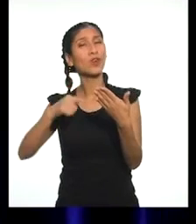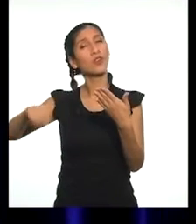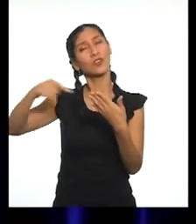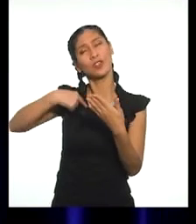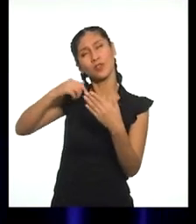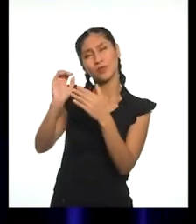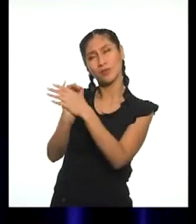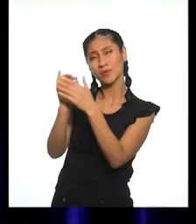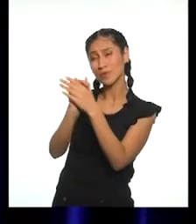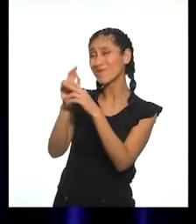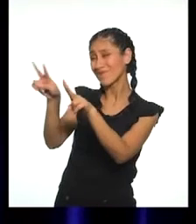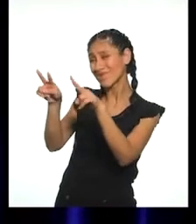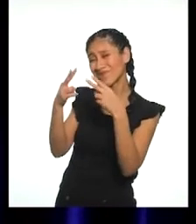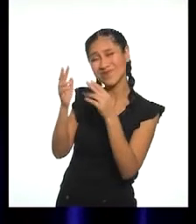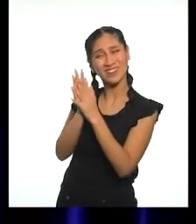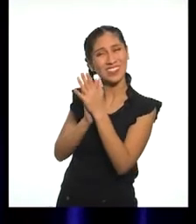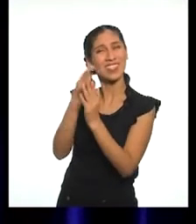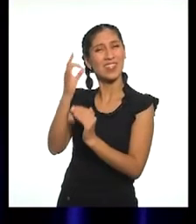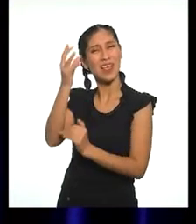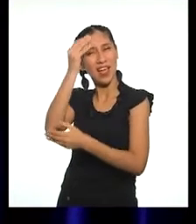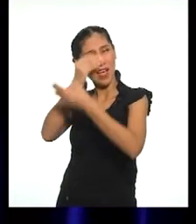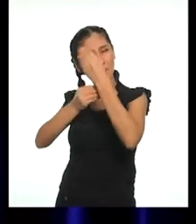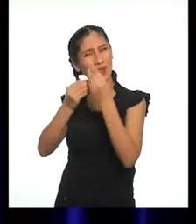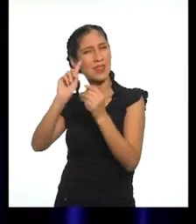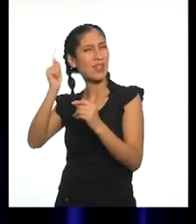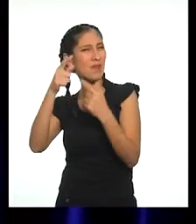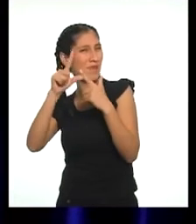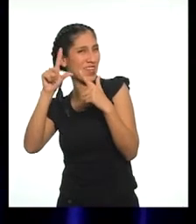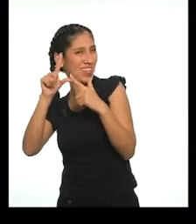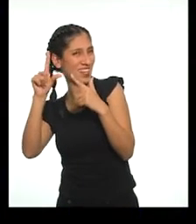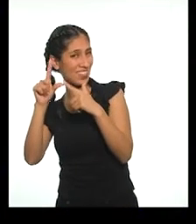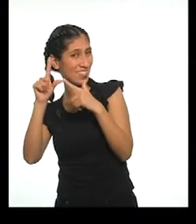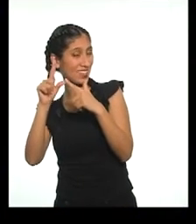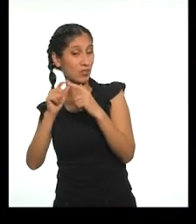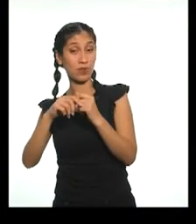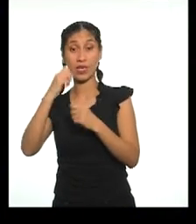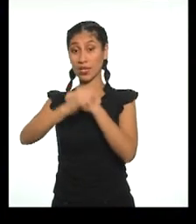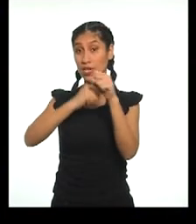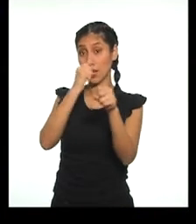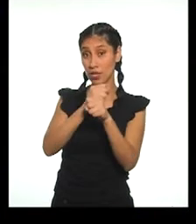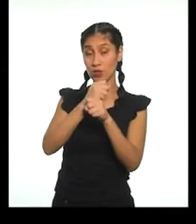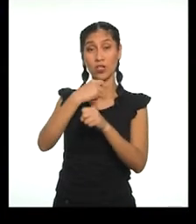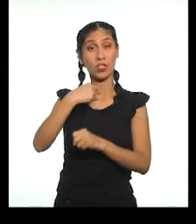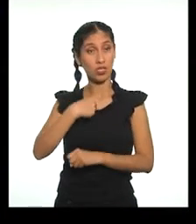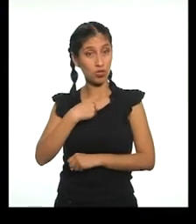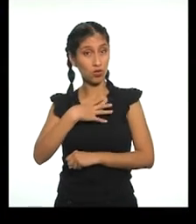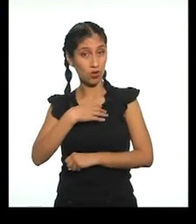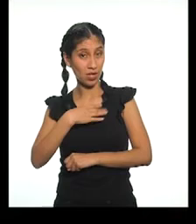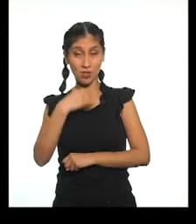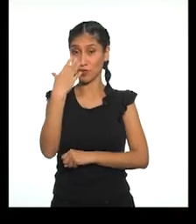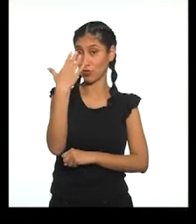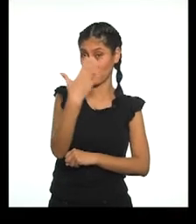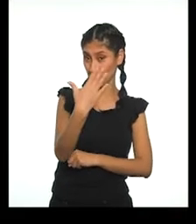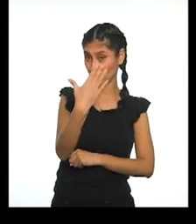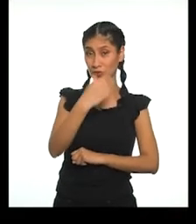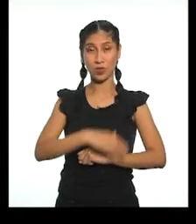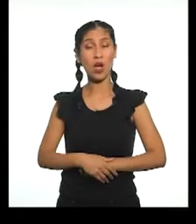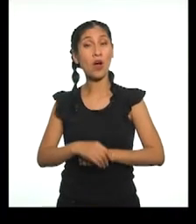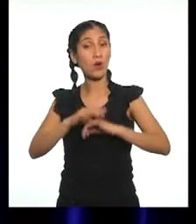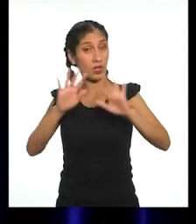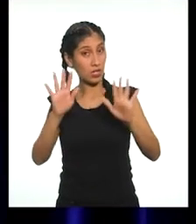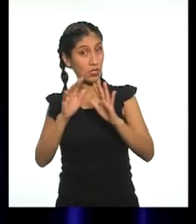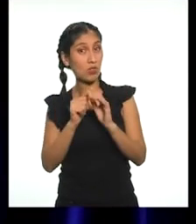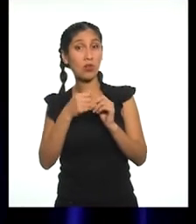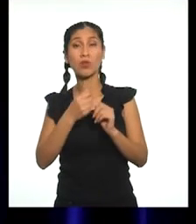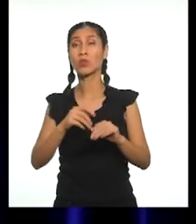tratos, logré aprender regularmente las primeras letras. Fue el año en que cumplía 5. Aunque para no dejar